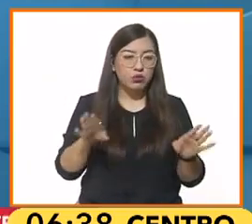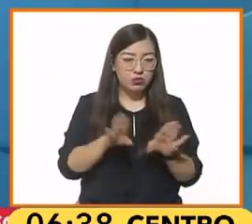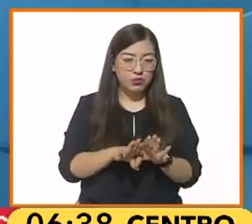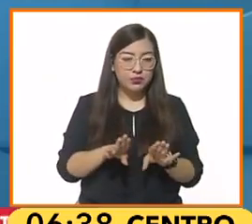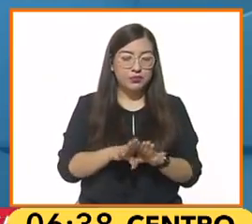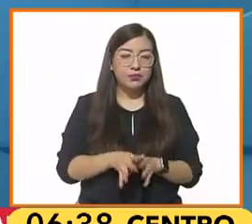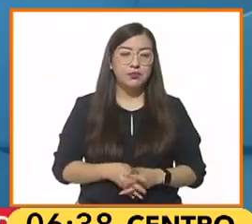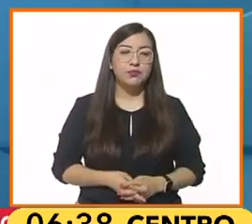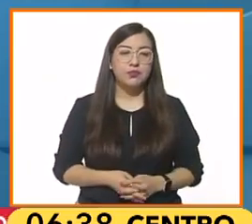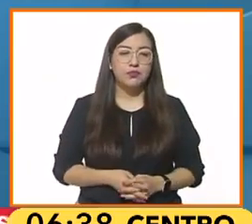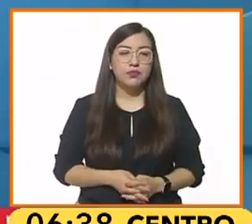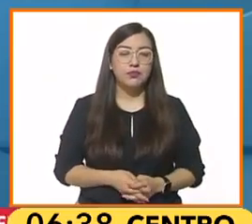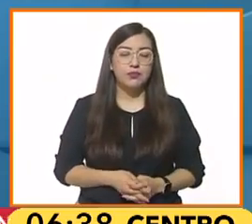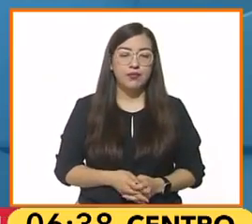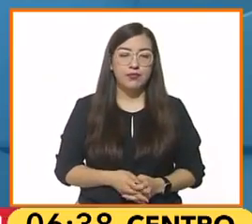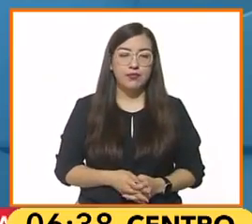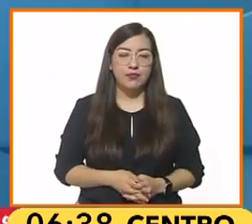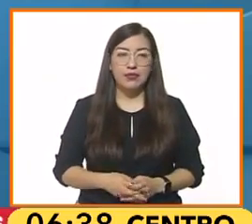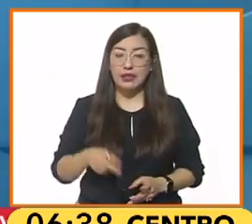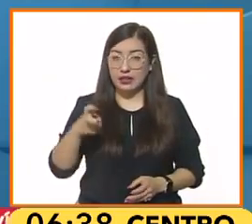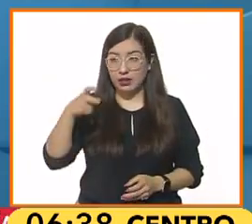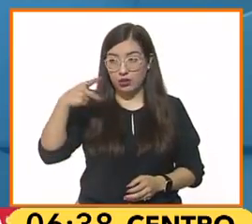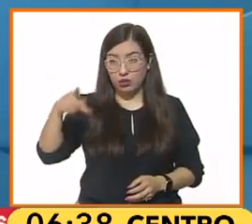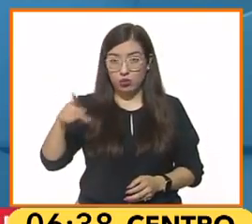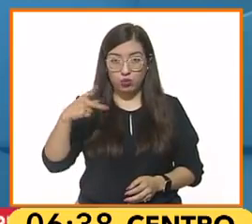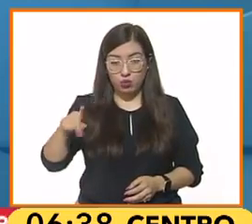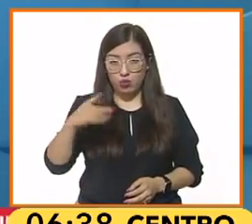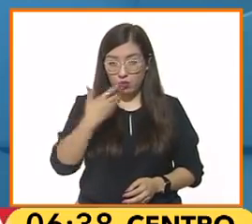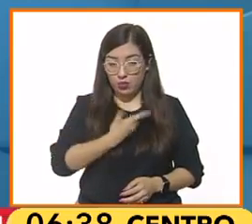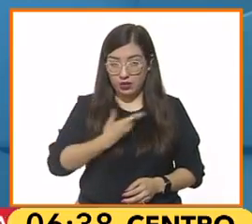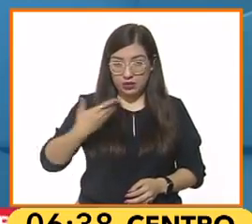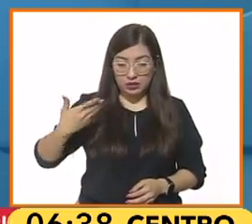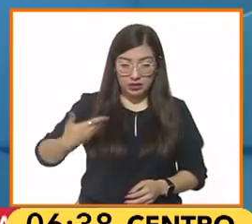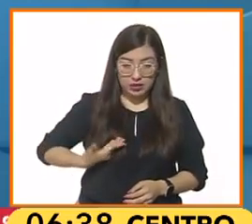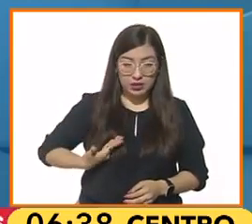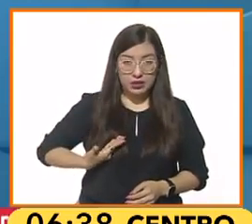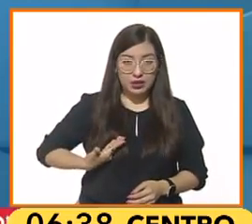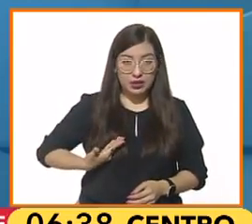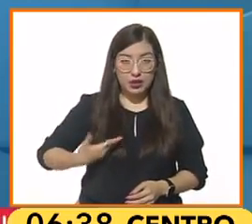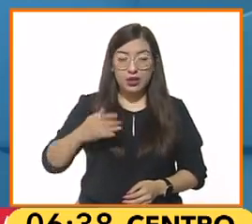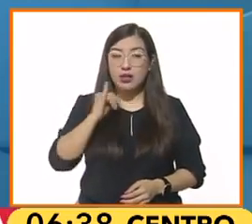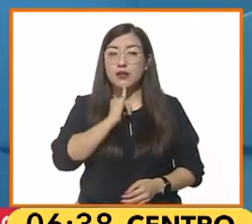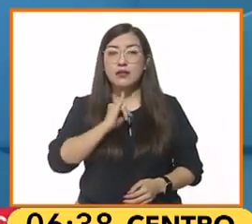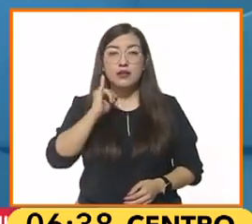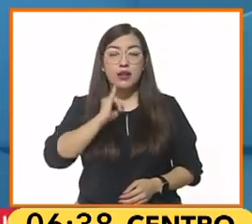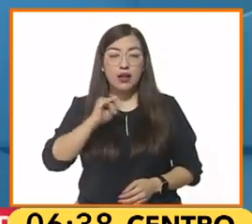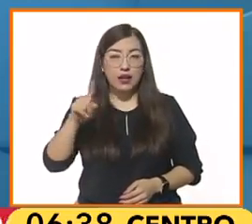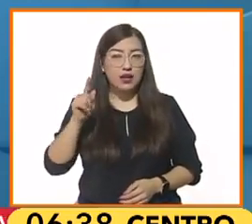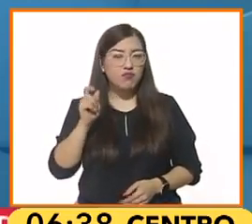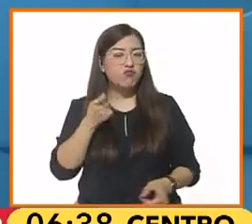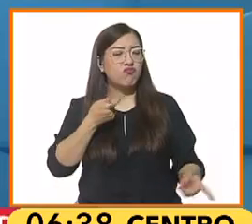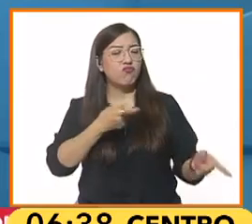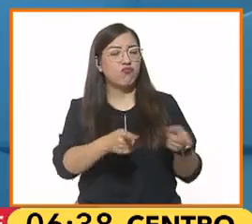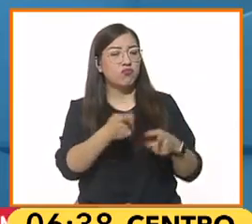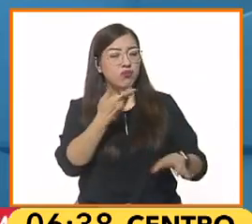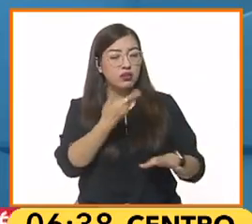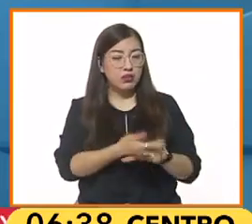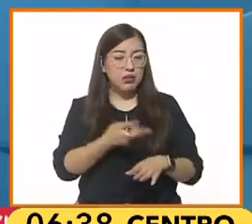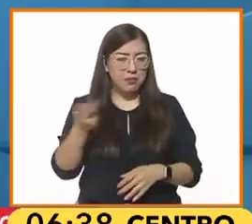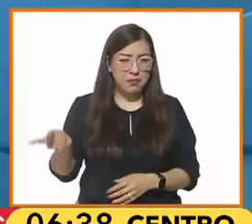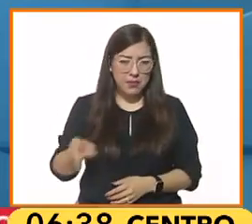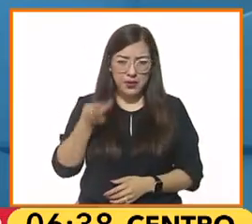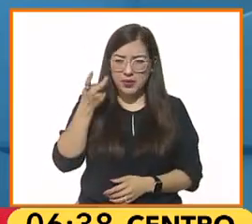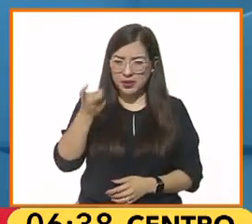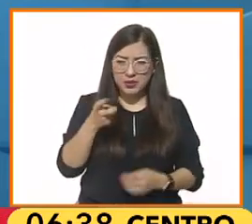que, bueno, hay una amenaza directa de Benjamín Netanyahu. Si hay negociaciones, estas van a continuar bajo